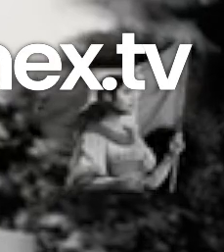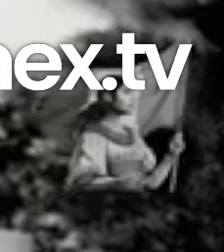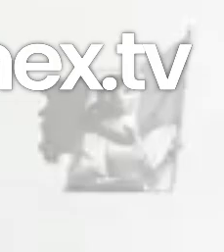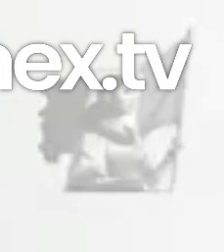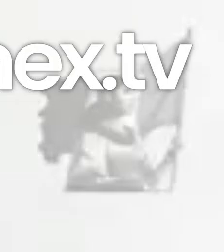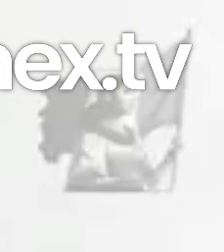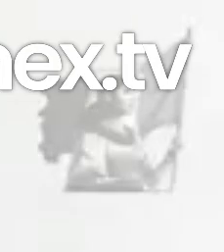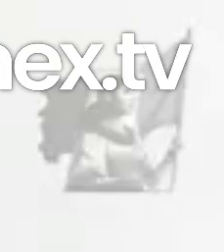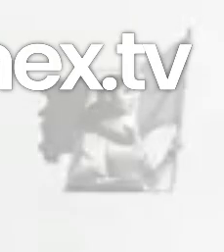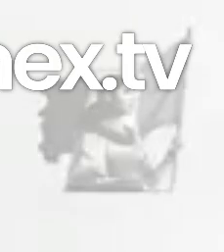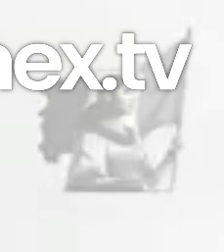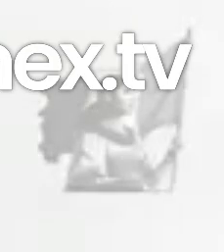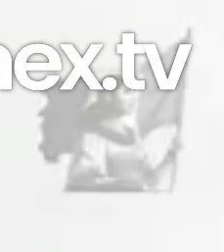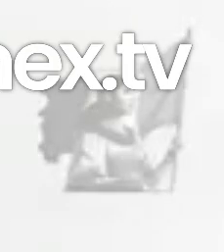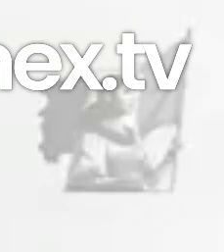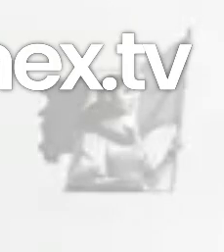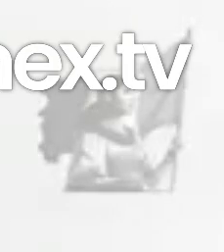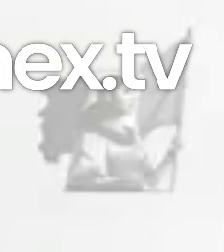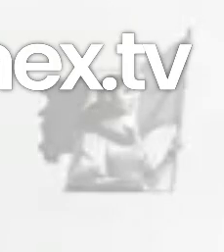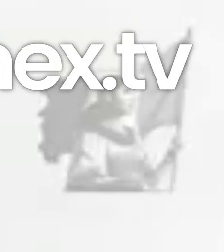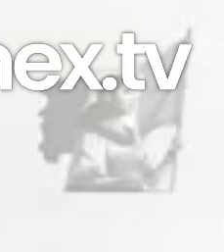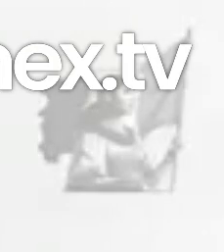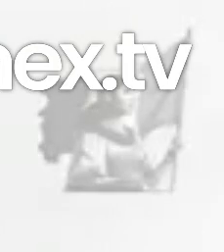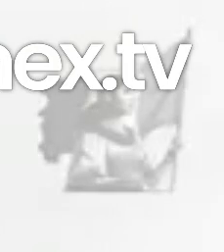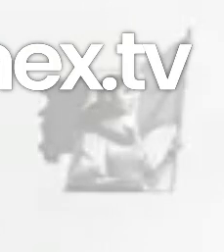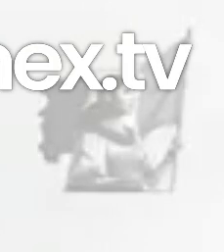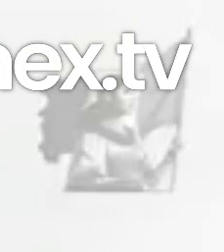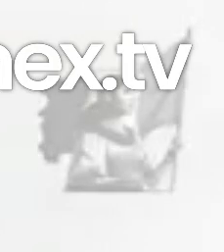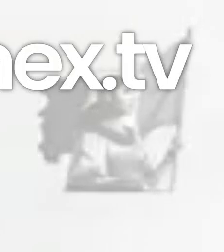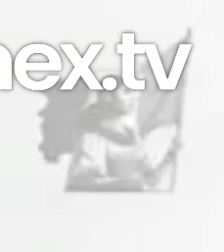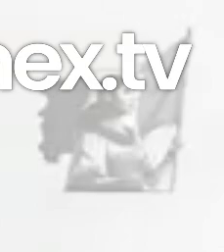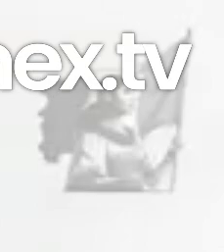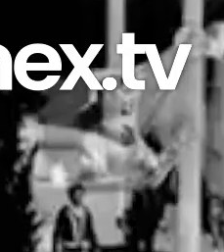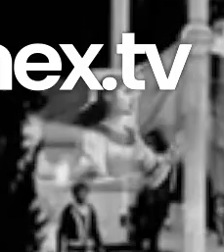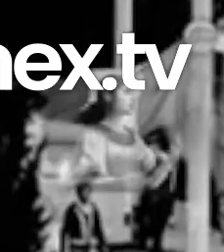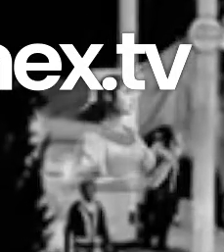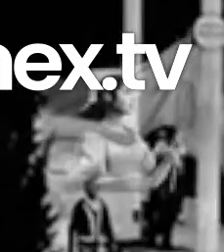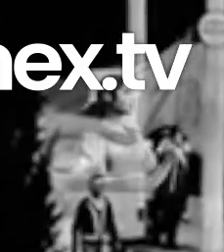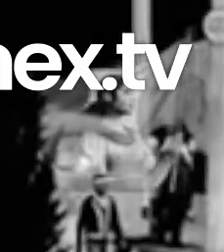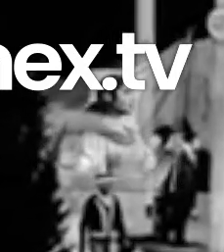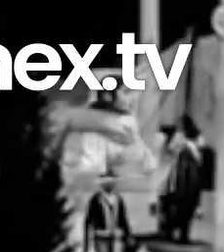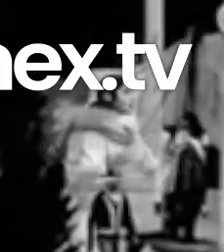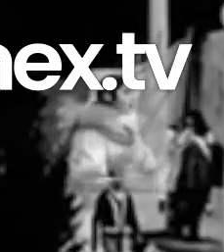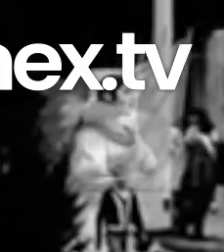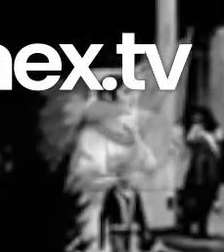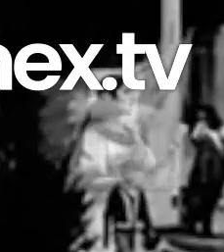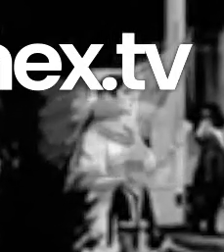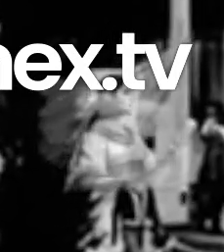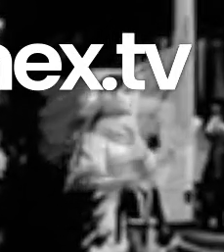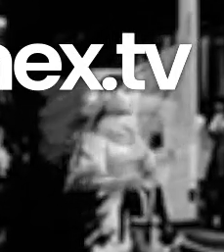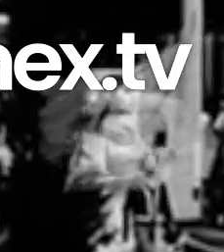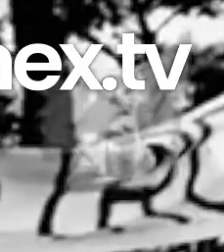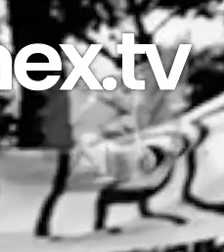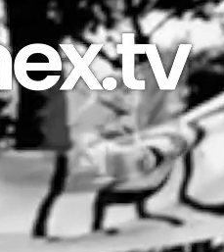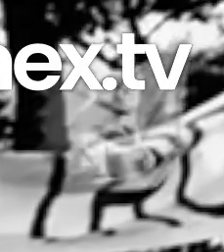asesinato y en el cancelamiento de jóvenes que exigían diálogo y justicia. Claudia Sheinbaum reafirmó su compromiso de mantener